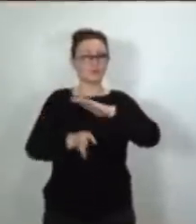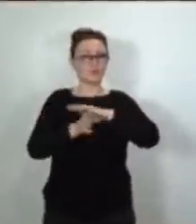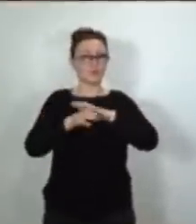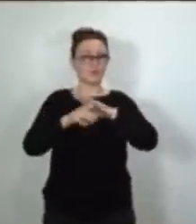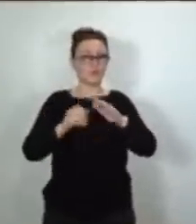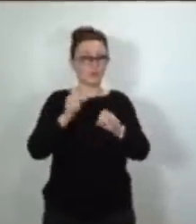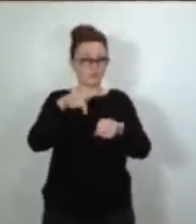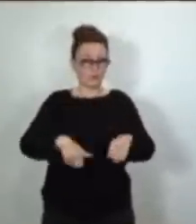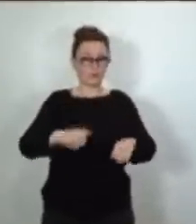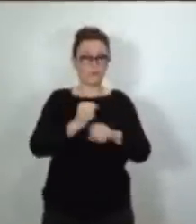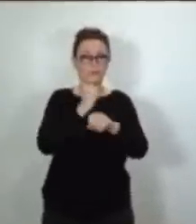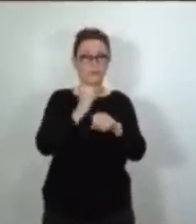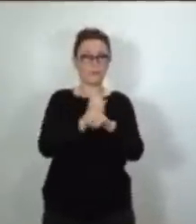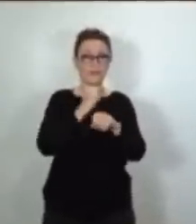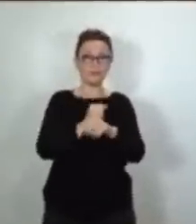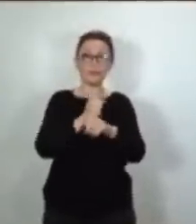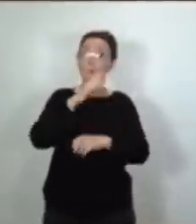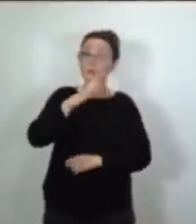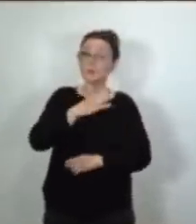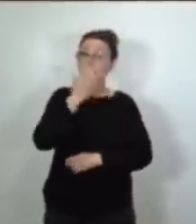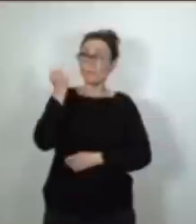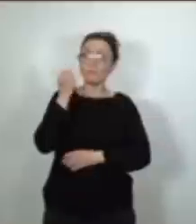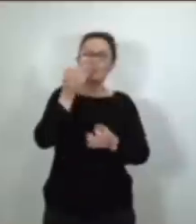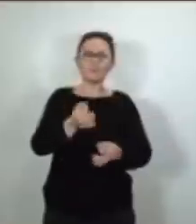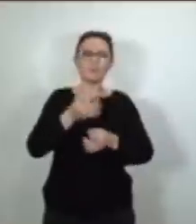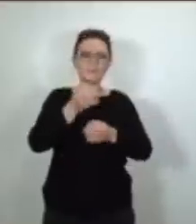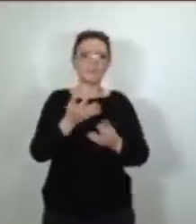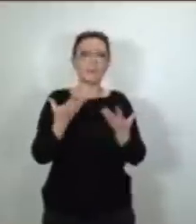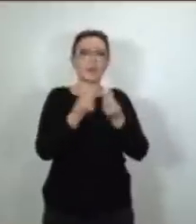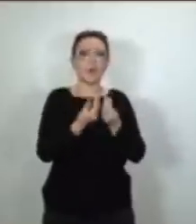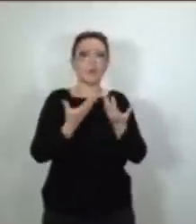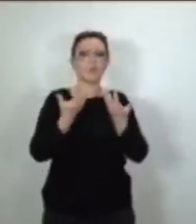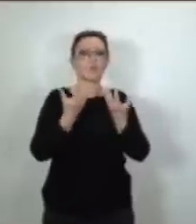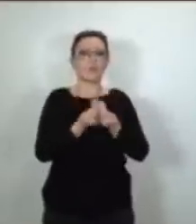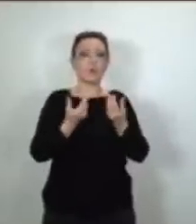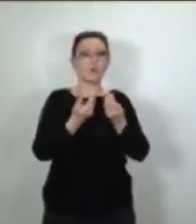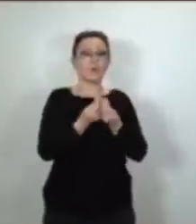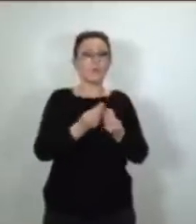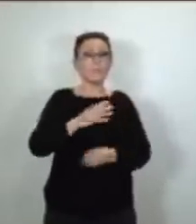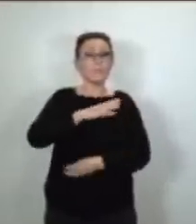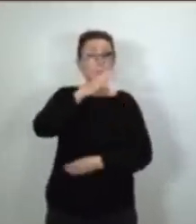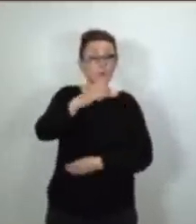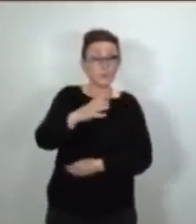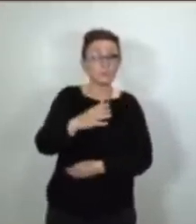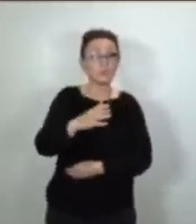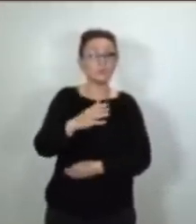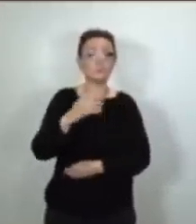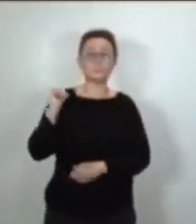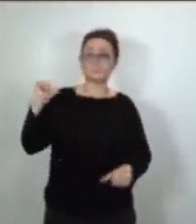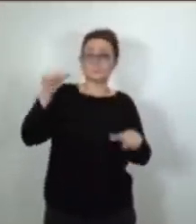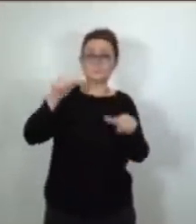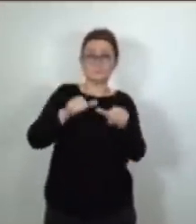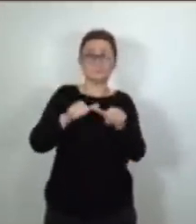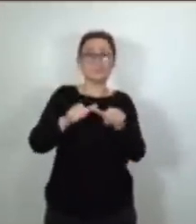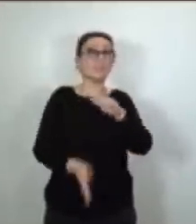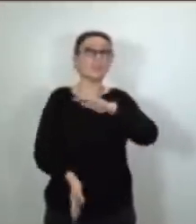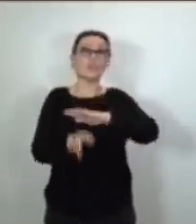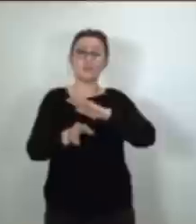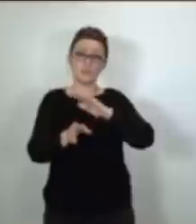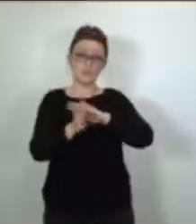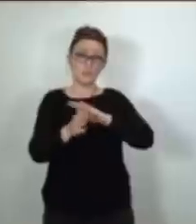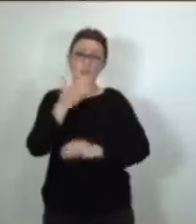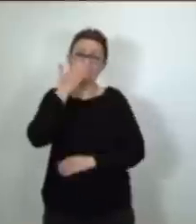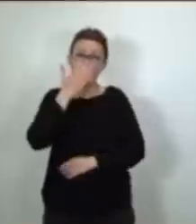se ha debido siempre Pablo y por eso ha merecido y va a seguir mereciendo siempre, me temo, el odio de los que envenenan al